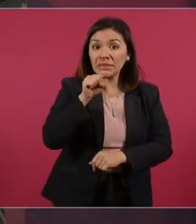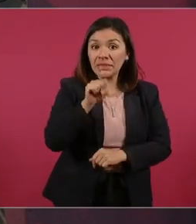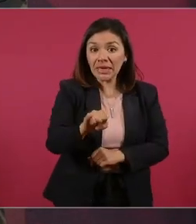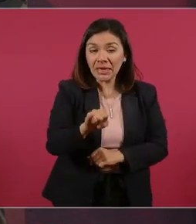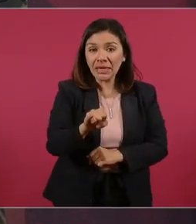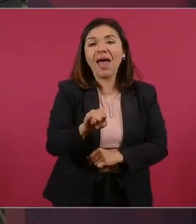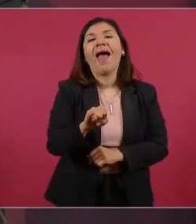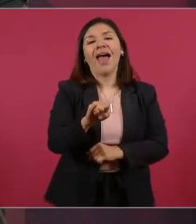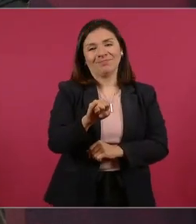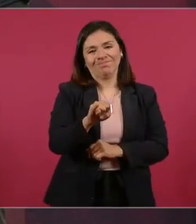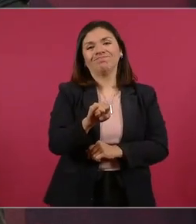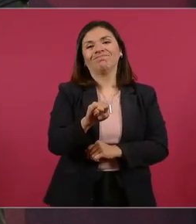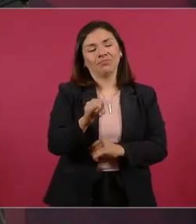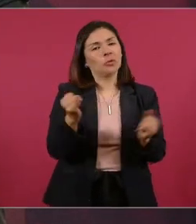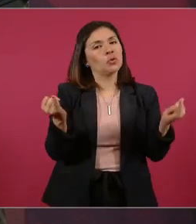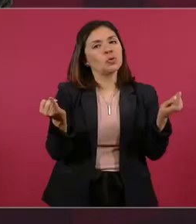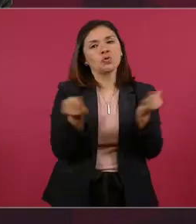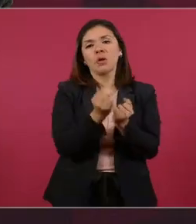pues aplica